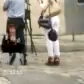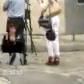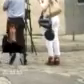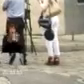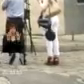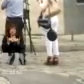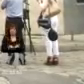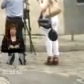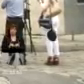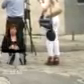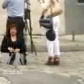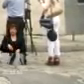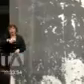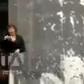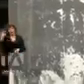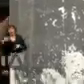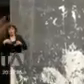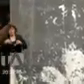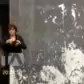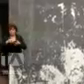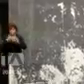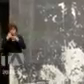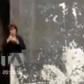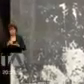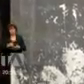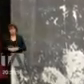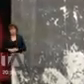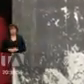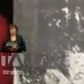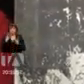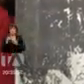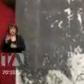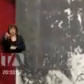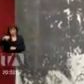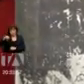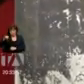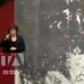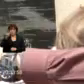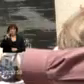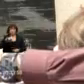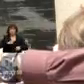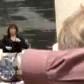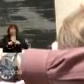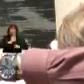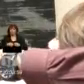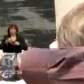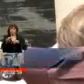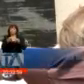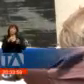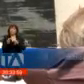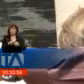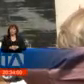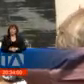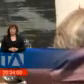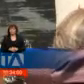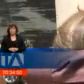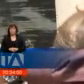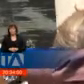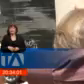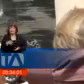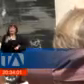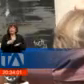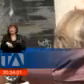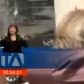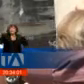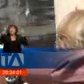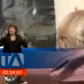a la prisión preventiva en la audiencia de apelación que se realizará este jueves 2 de mayo. ¿Cuáles son las cosas que supuestamente hizo para que esté